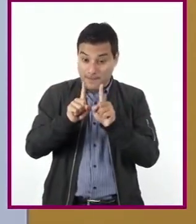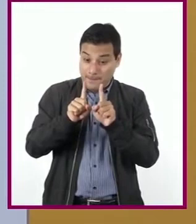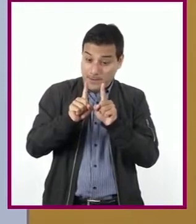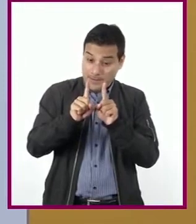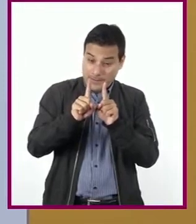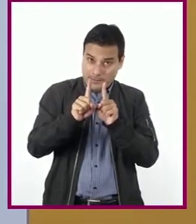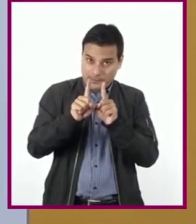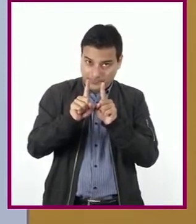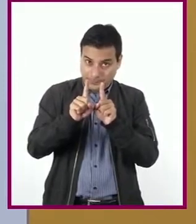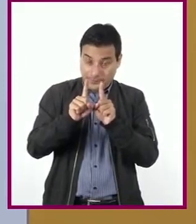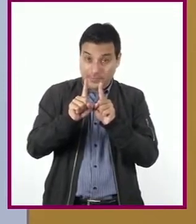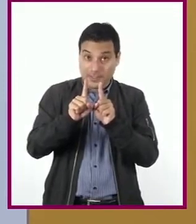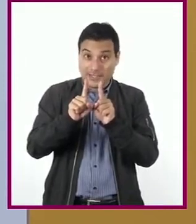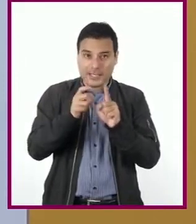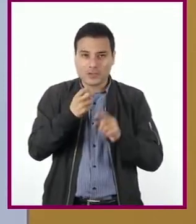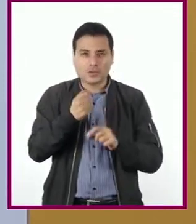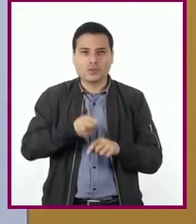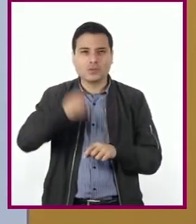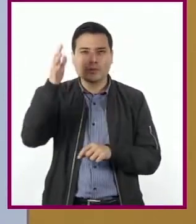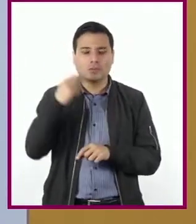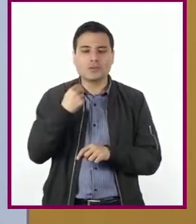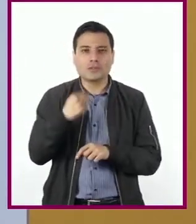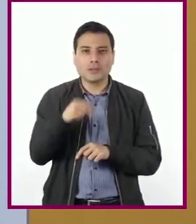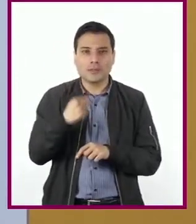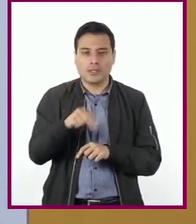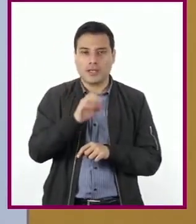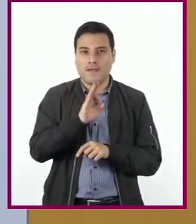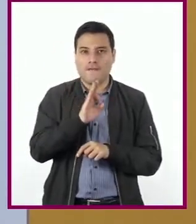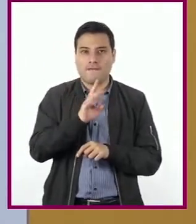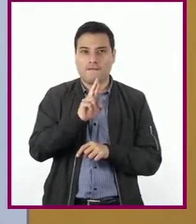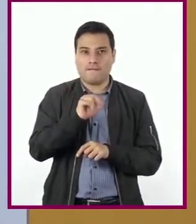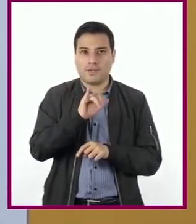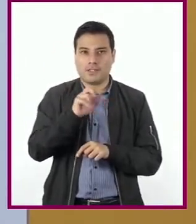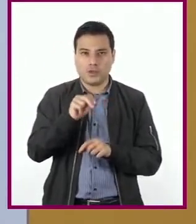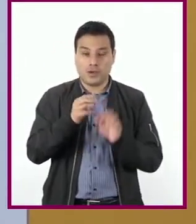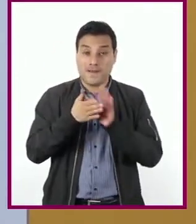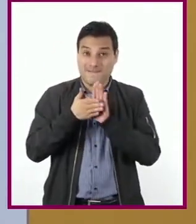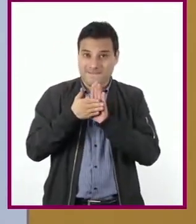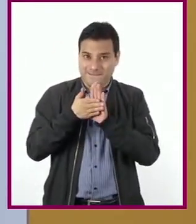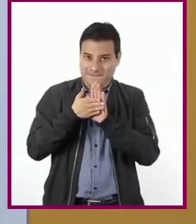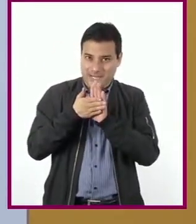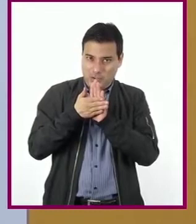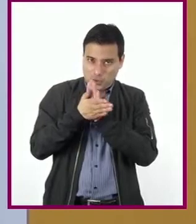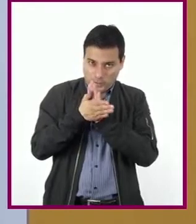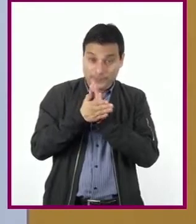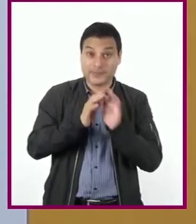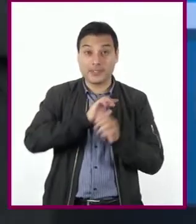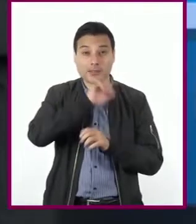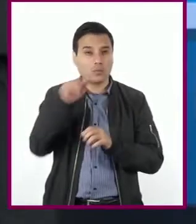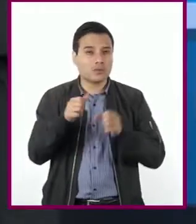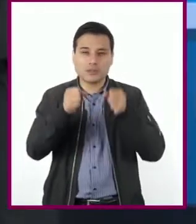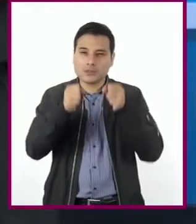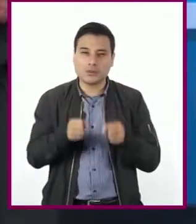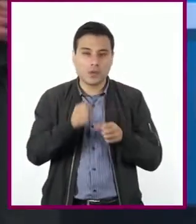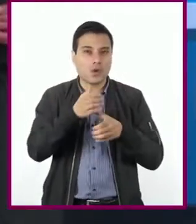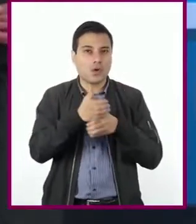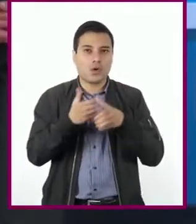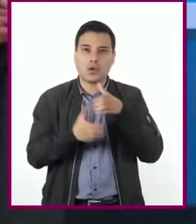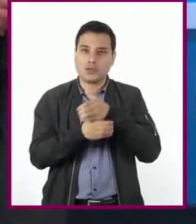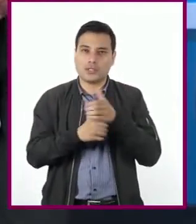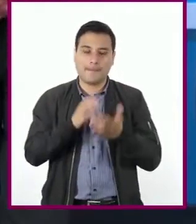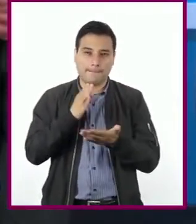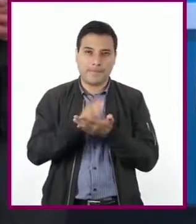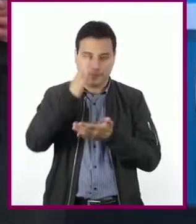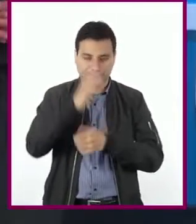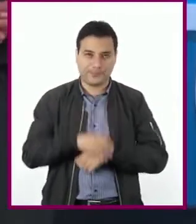La fricción es una fuerza que más tarde que temprano va a hacer que los objetos se detengan. También se puede